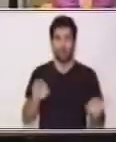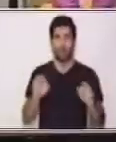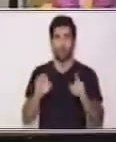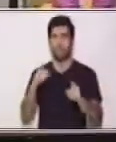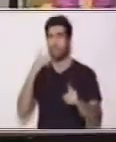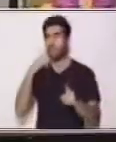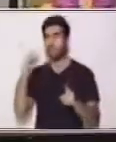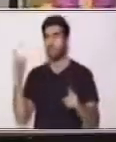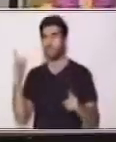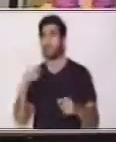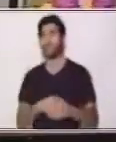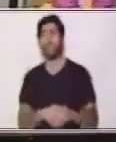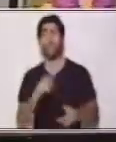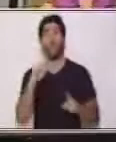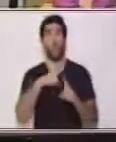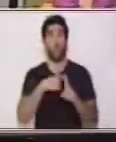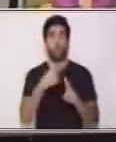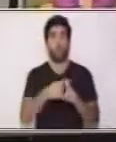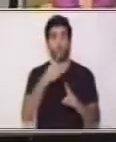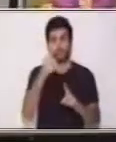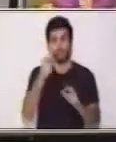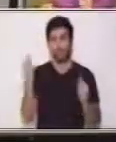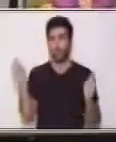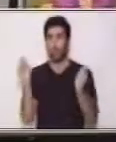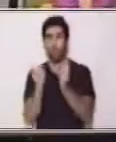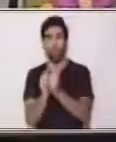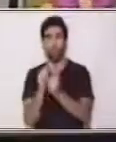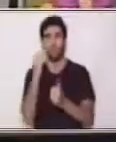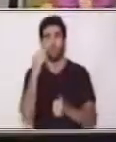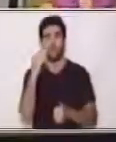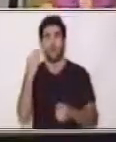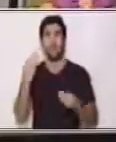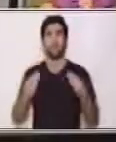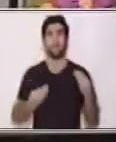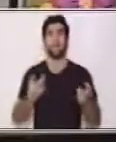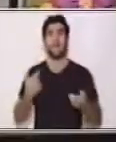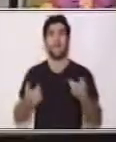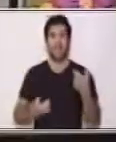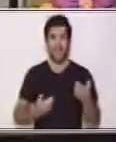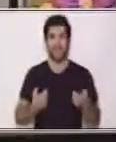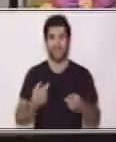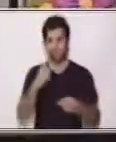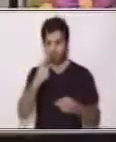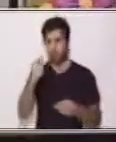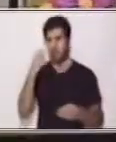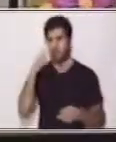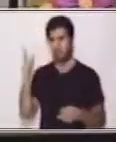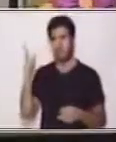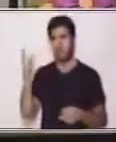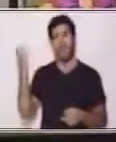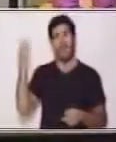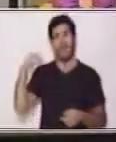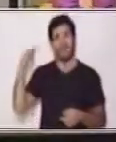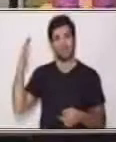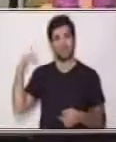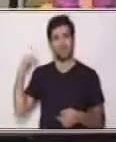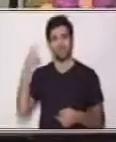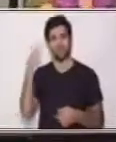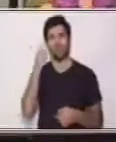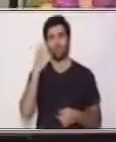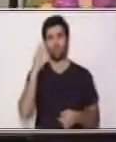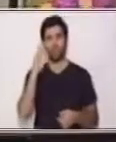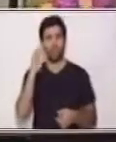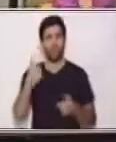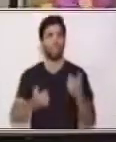tú ibas antes al mercado y acompañabas a tu mamá, observabas que las vendedoras en el mercado, que realizan una